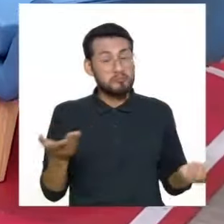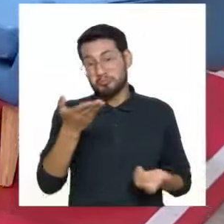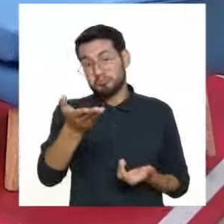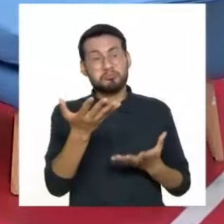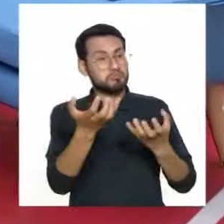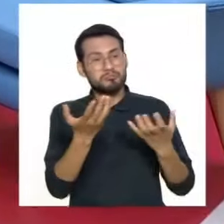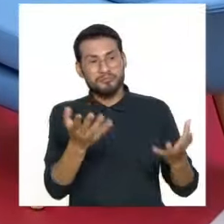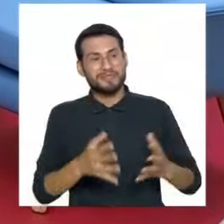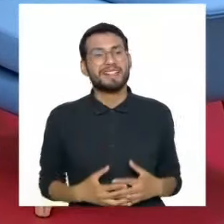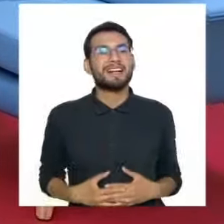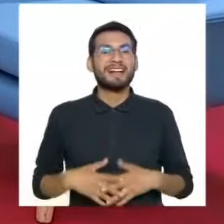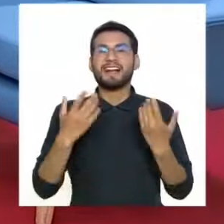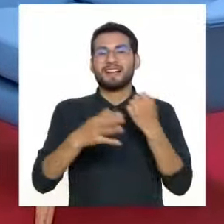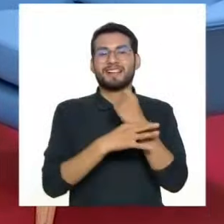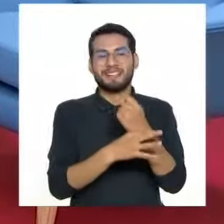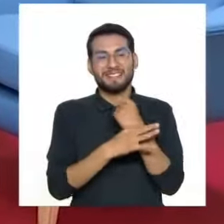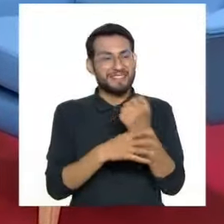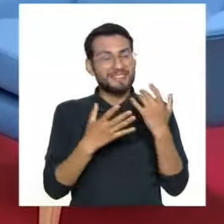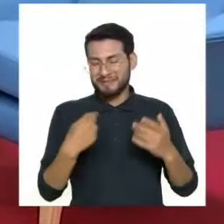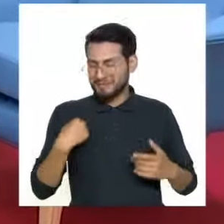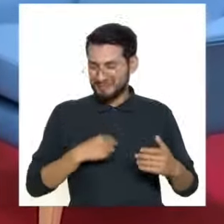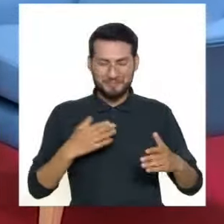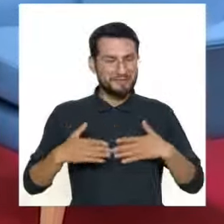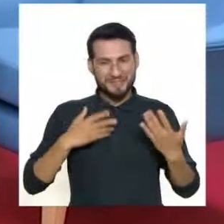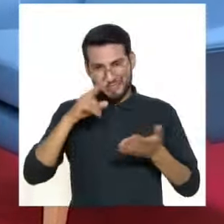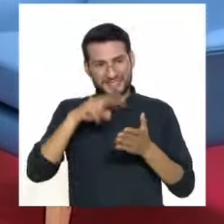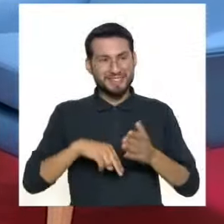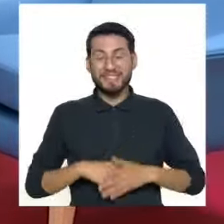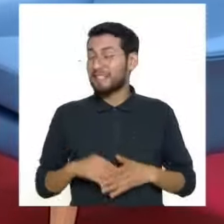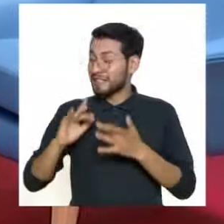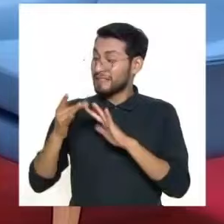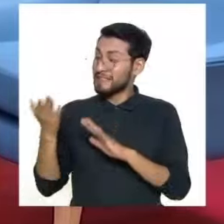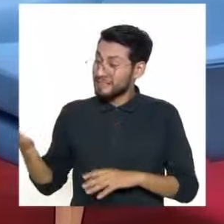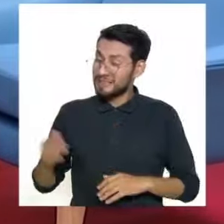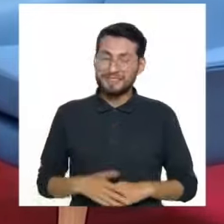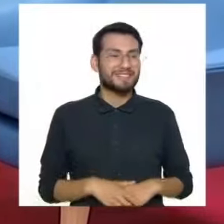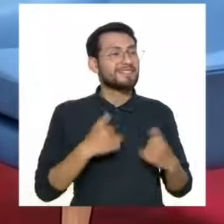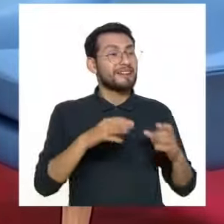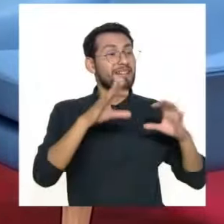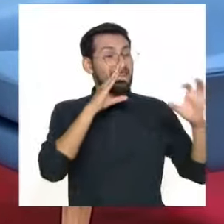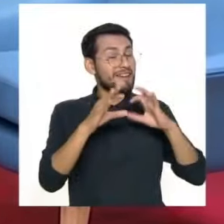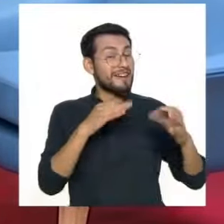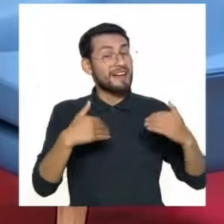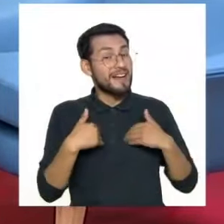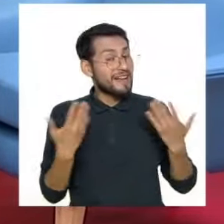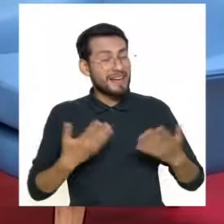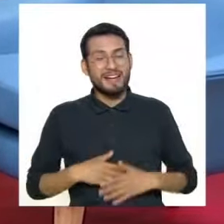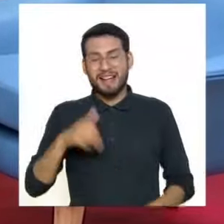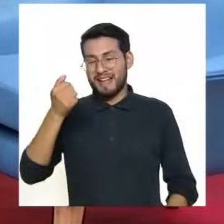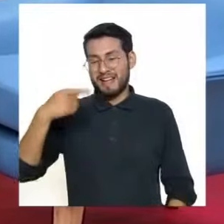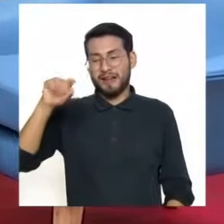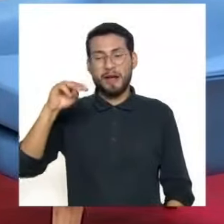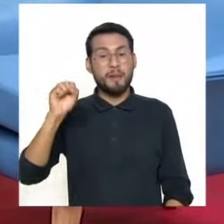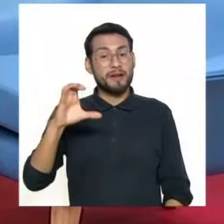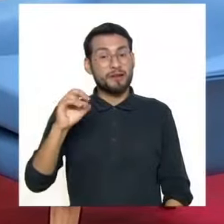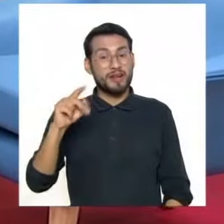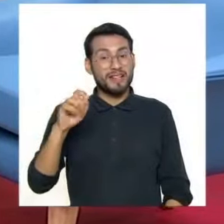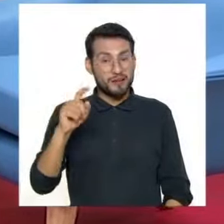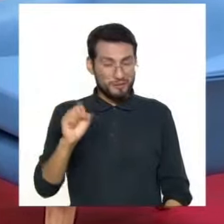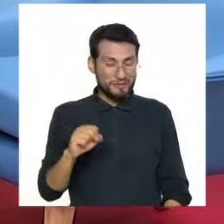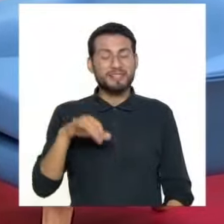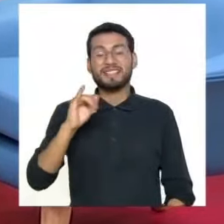tú desees al doctor y con mucho gusto nosotros lo vamos a leer en nuestras redes sociales mi querida uchi en Facebook estamos como @ conectados en